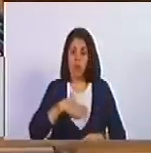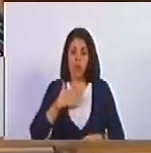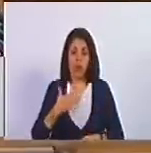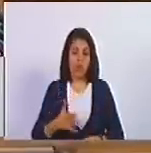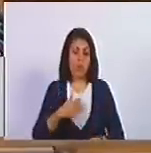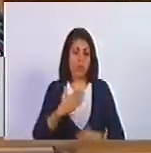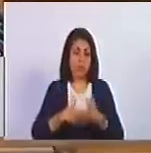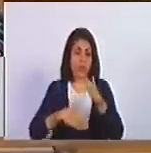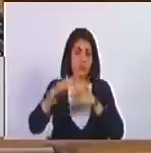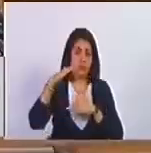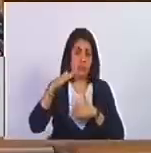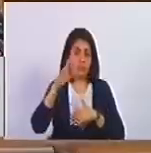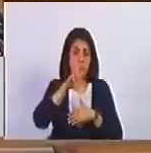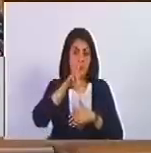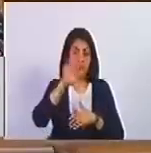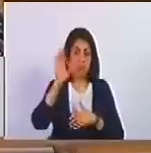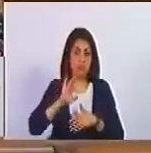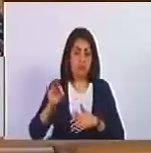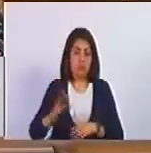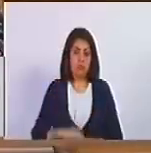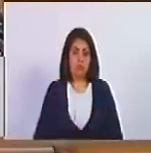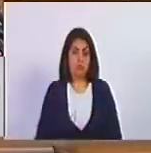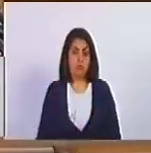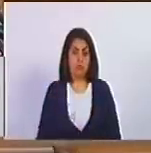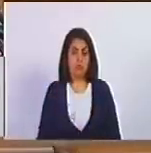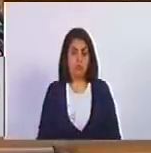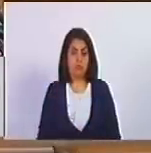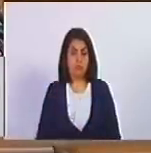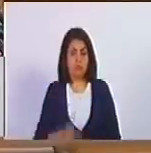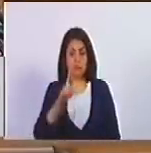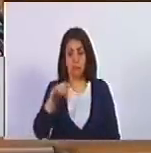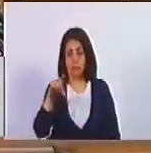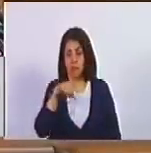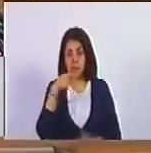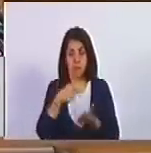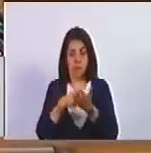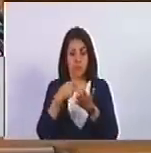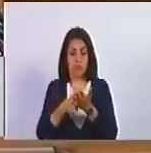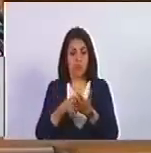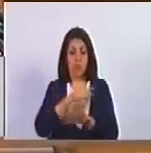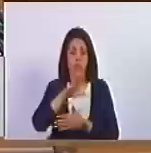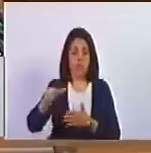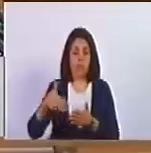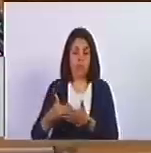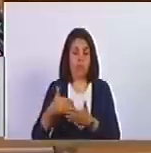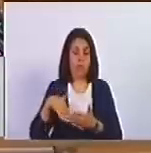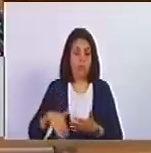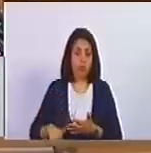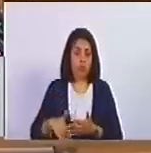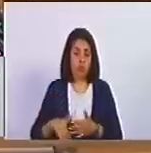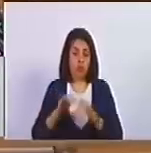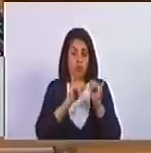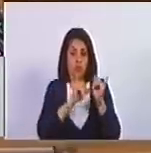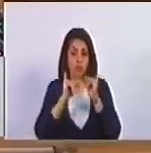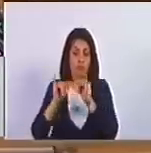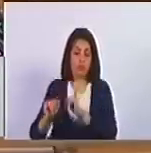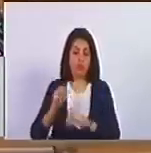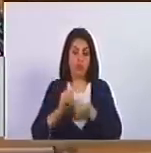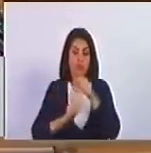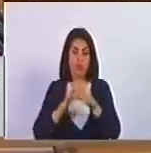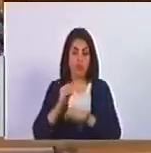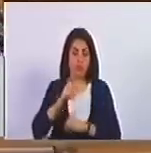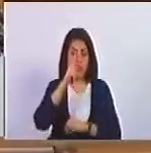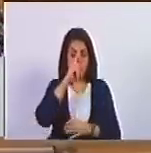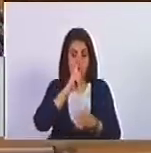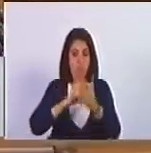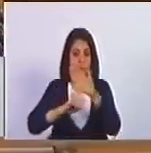ser superior a 3% de los ingresos brutos obtenidos. El mínimo tributable anual